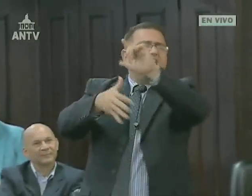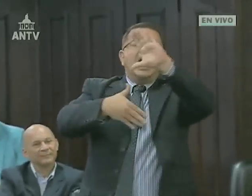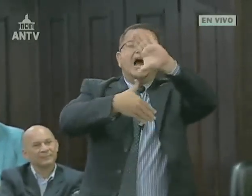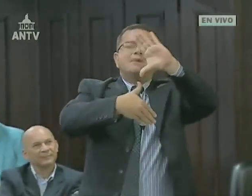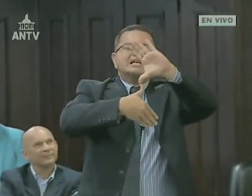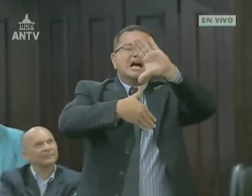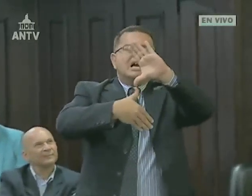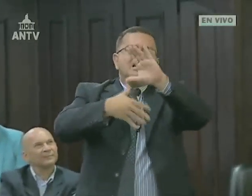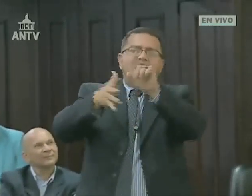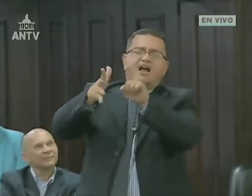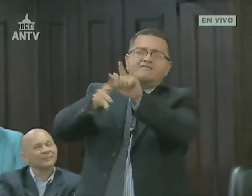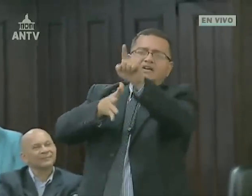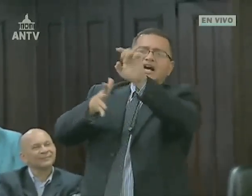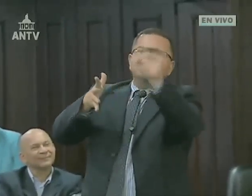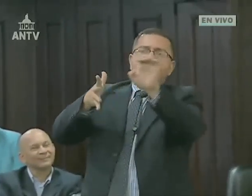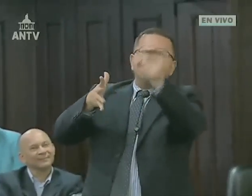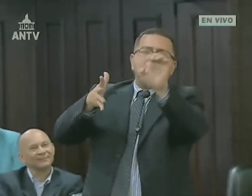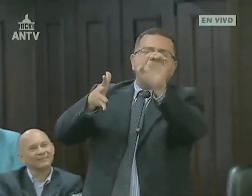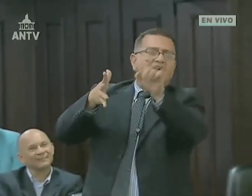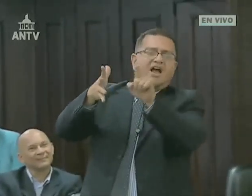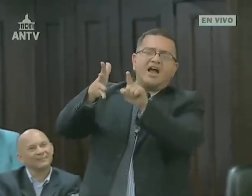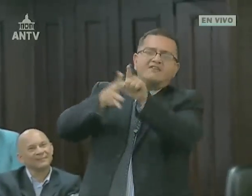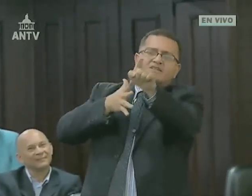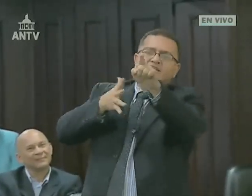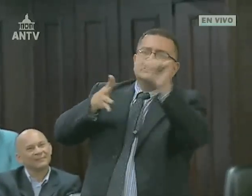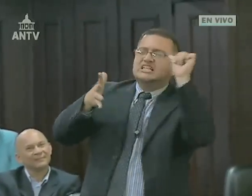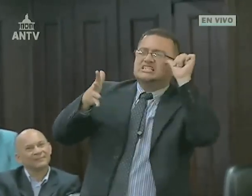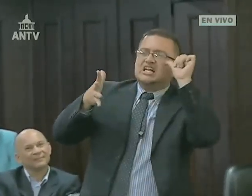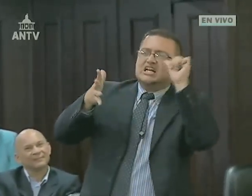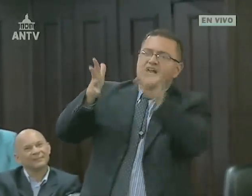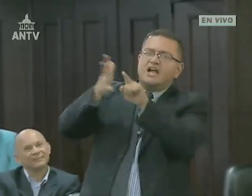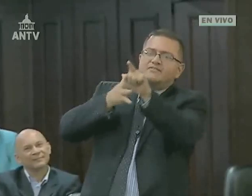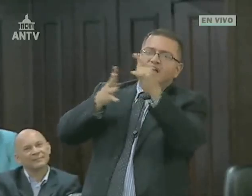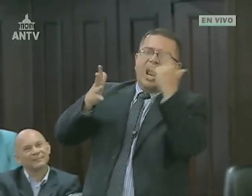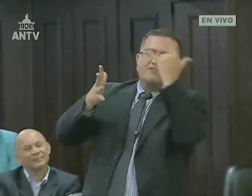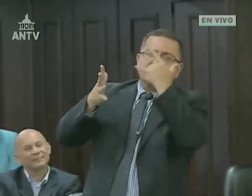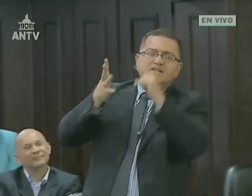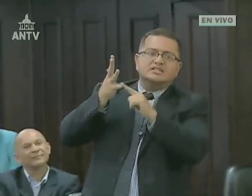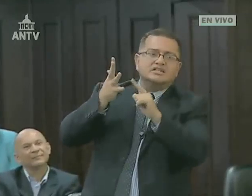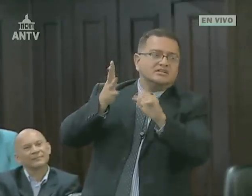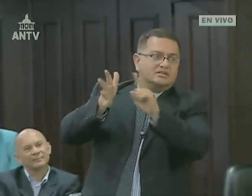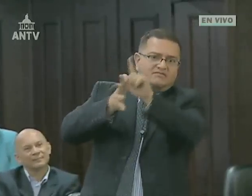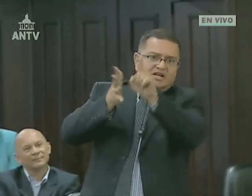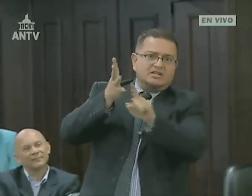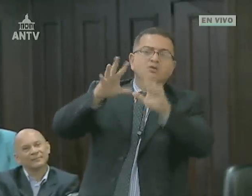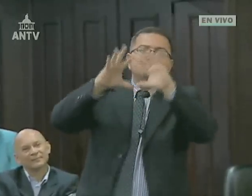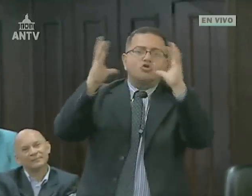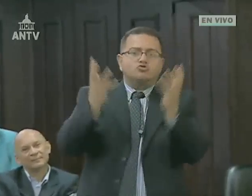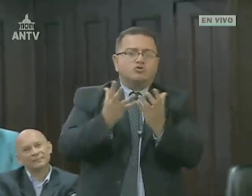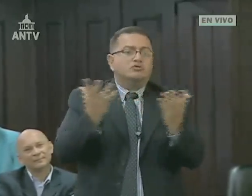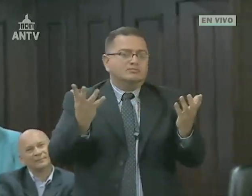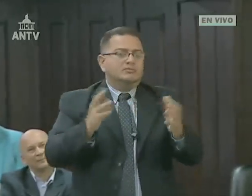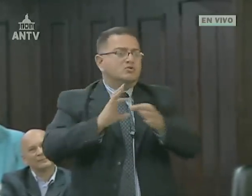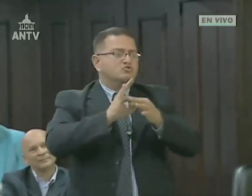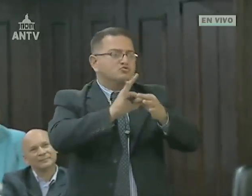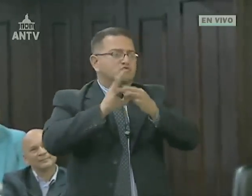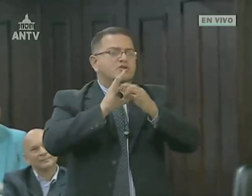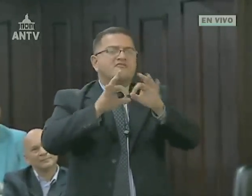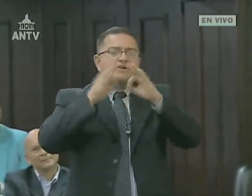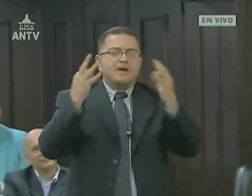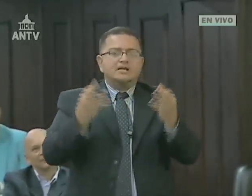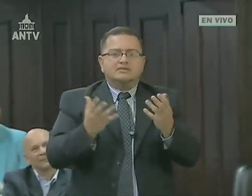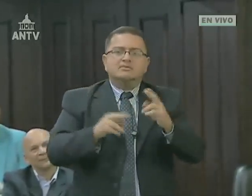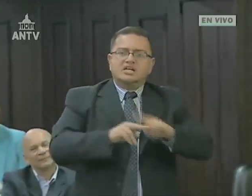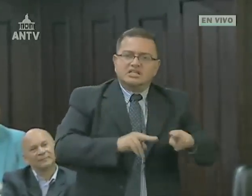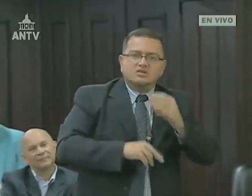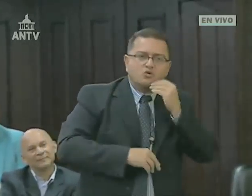Esta bandera tiene un significado porque habla de los cinco continentes, América, Europa, Asia, África, los cinco continentes de